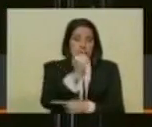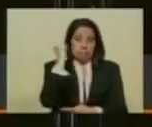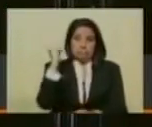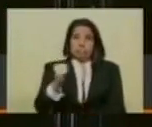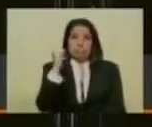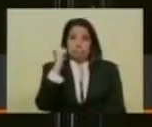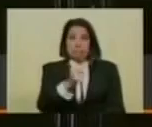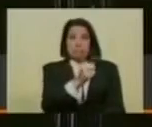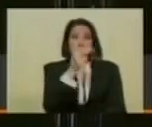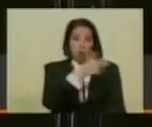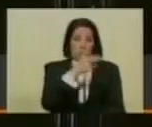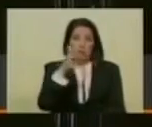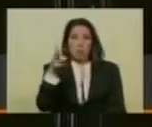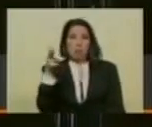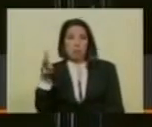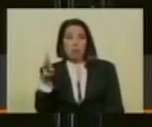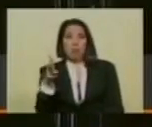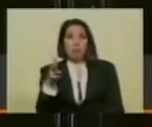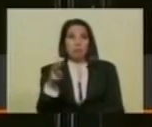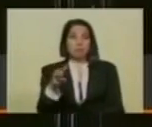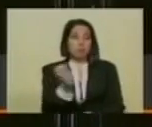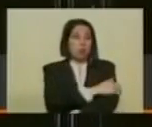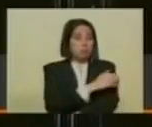asesinados por las guarimbas.